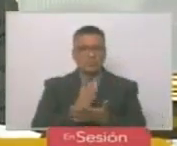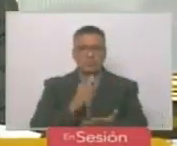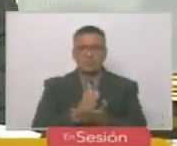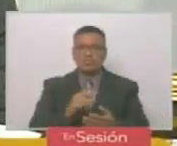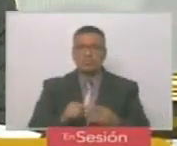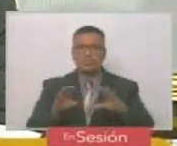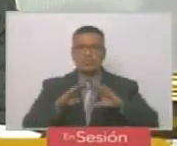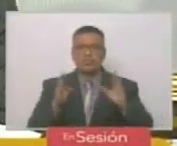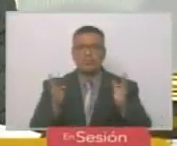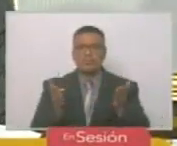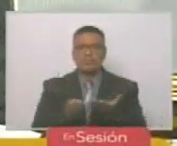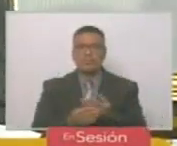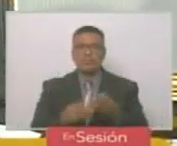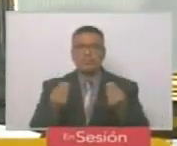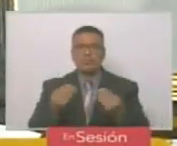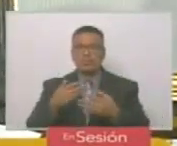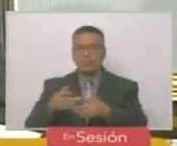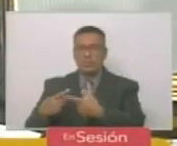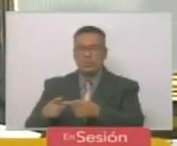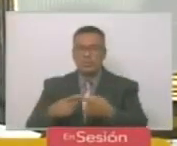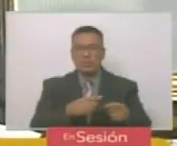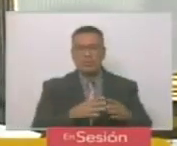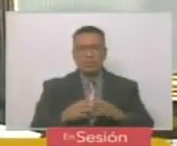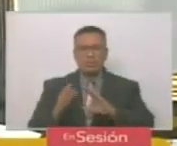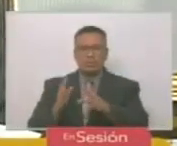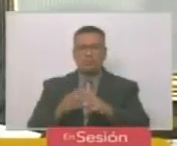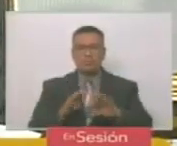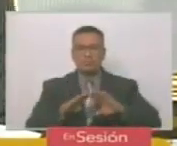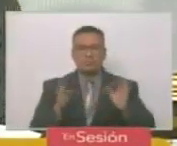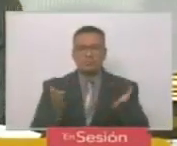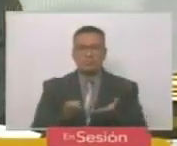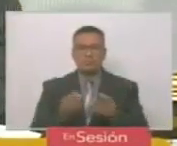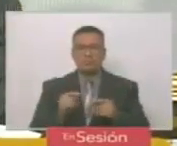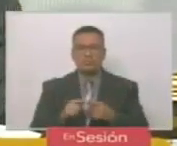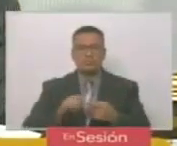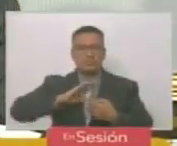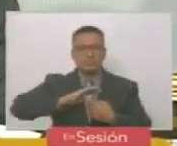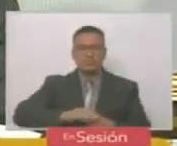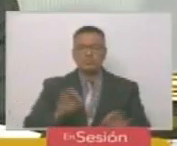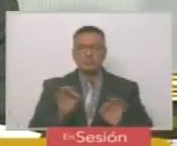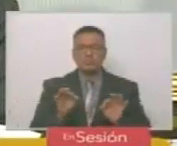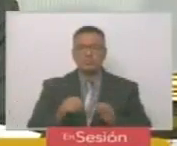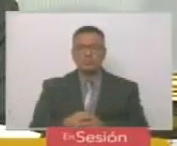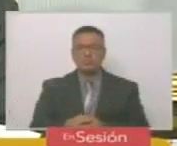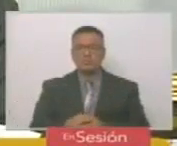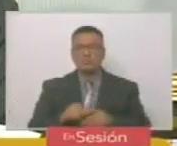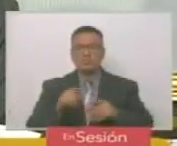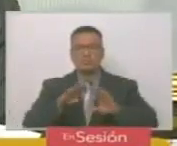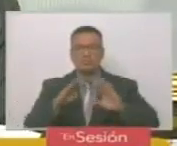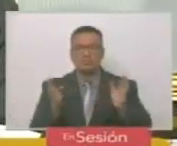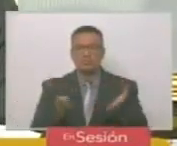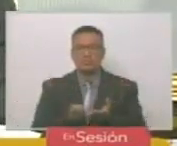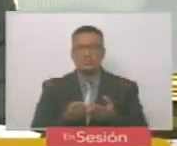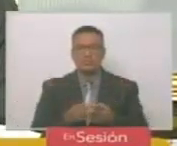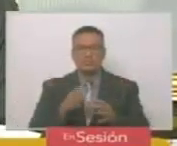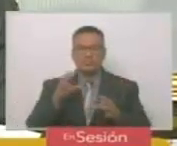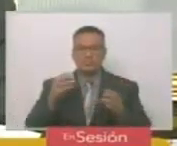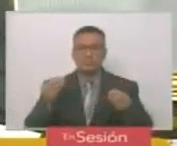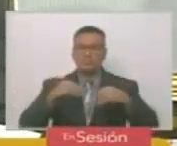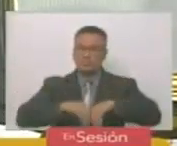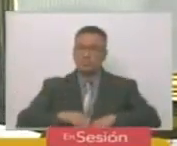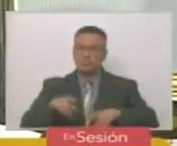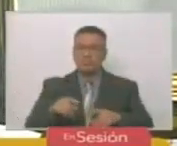mundo multipolar, de un mundo sin hegemones, de un mundo de consenso, de un